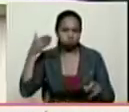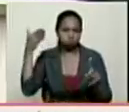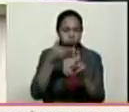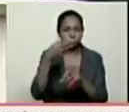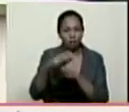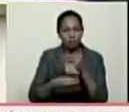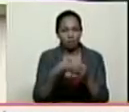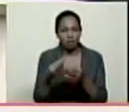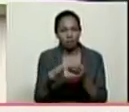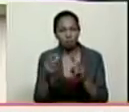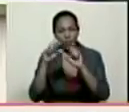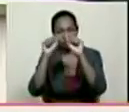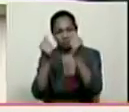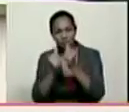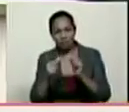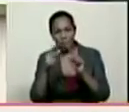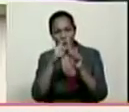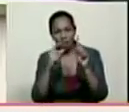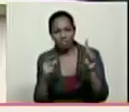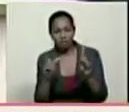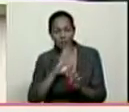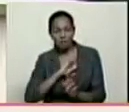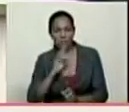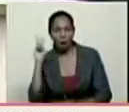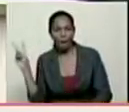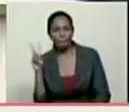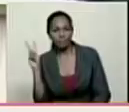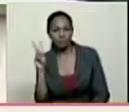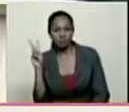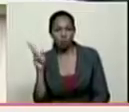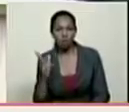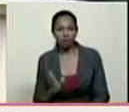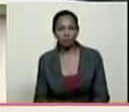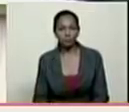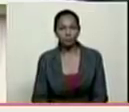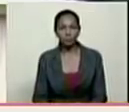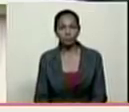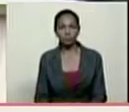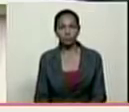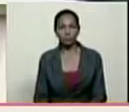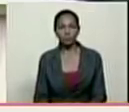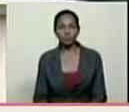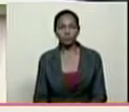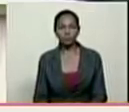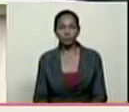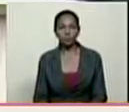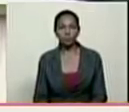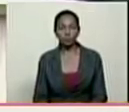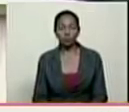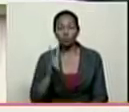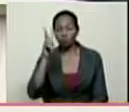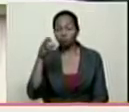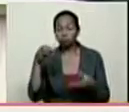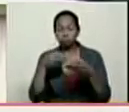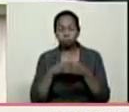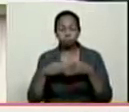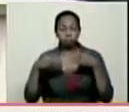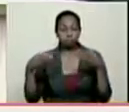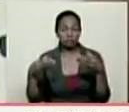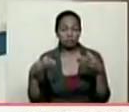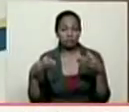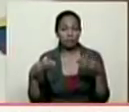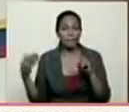ataque terrorista en contra de un pueblo, en contra del pueblo de Venezuela. Hubo dos grandes ataques al